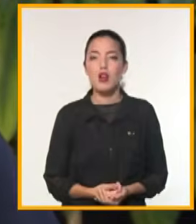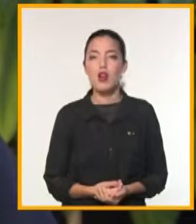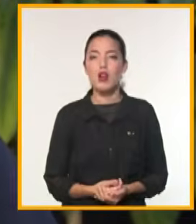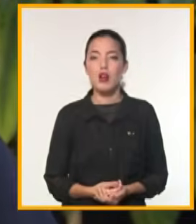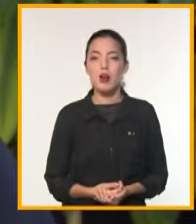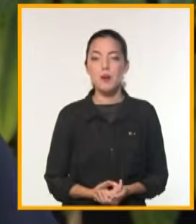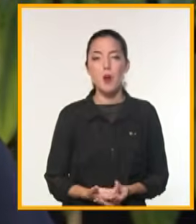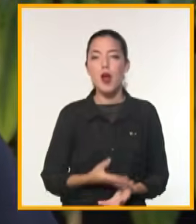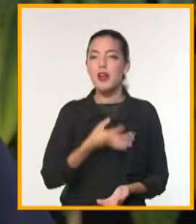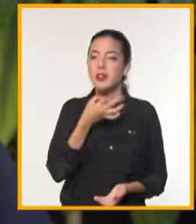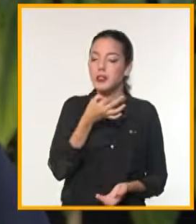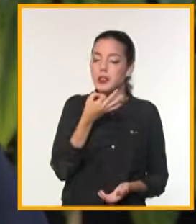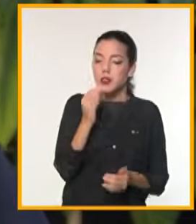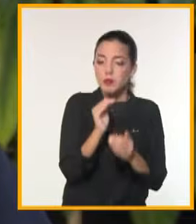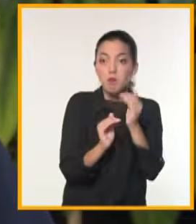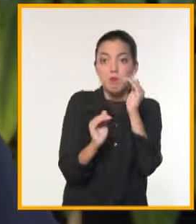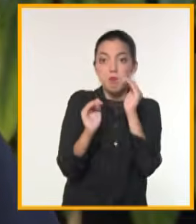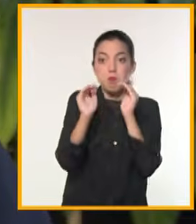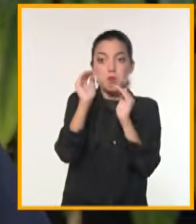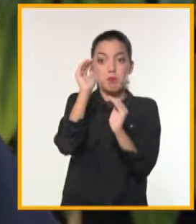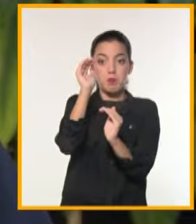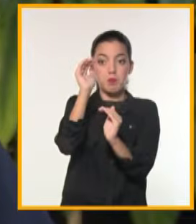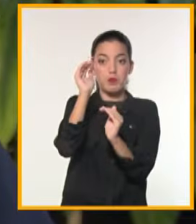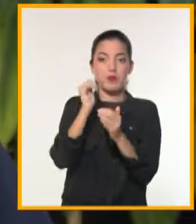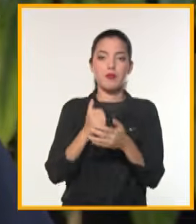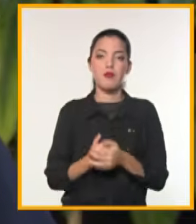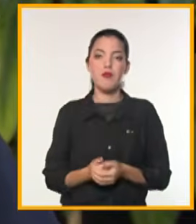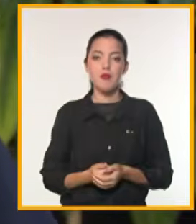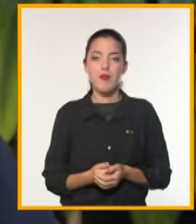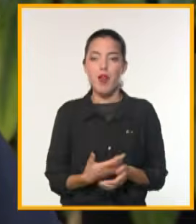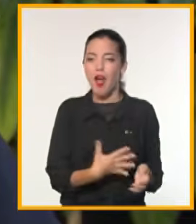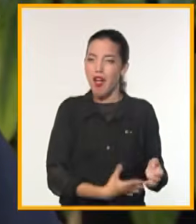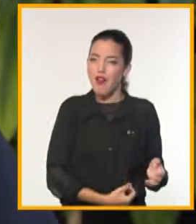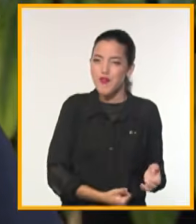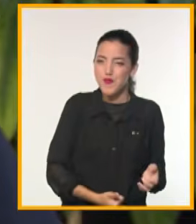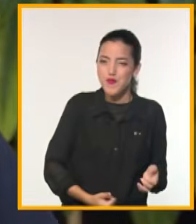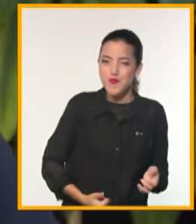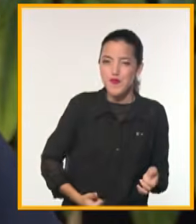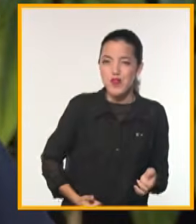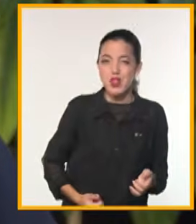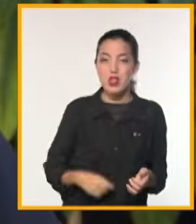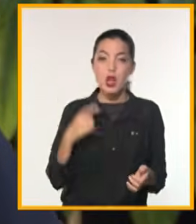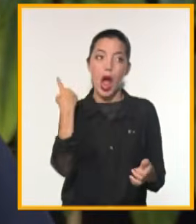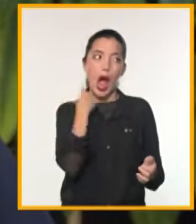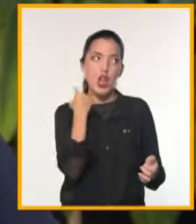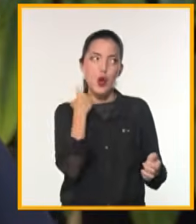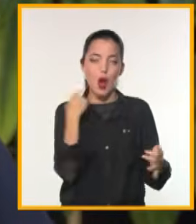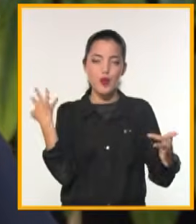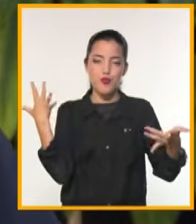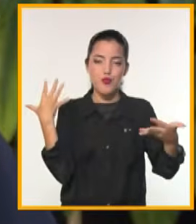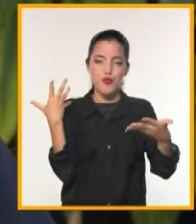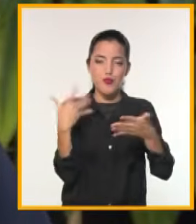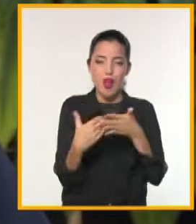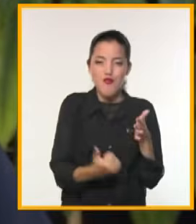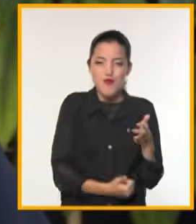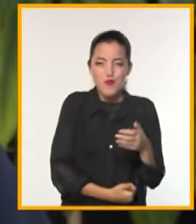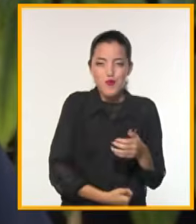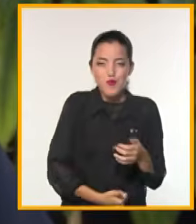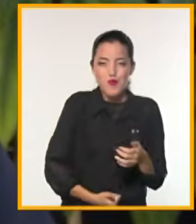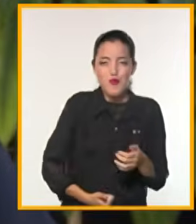es el nivel alto, ¿no?, de tu esfuerzo, de todos los años de esfuerzo que él ha tenido,